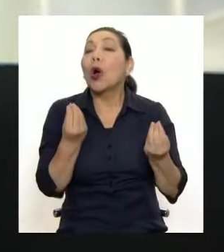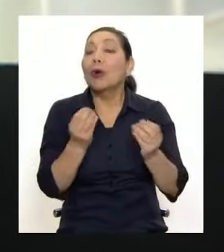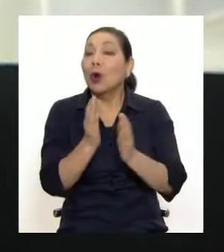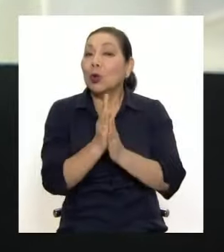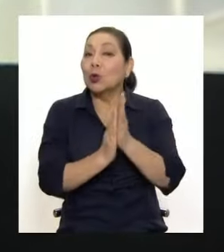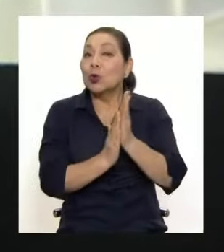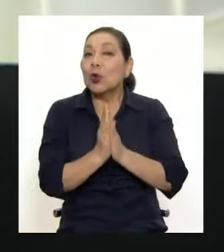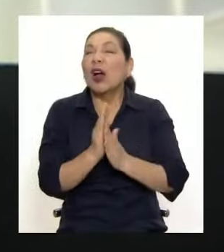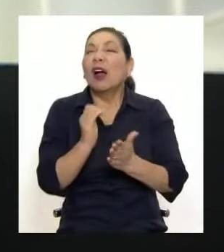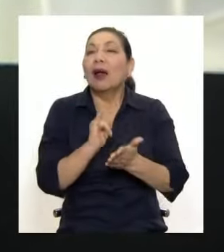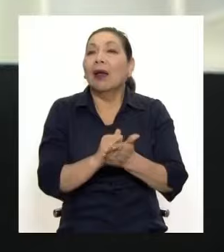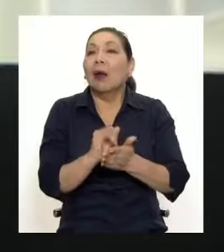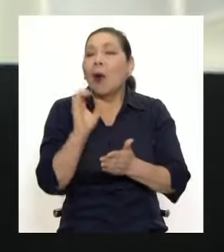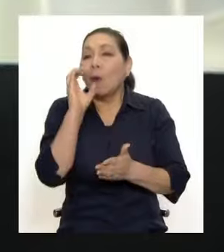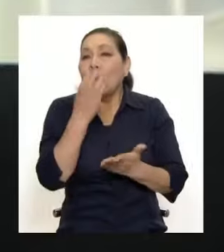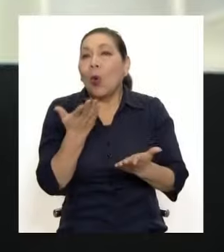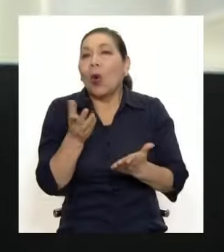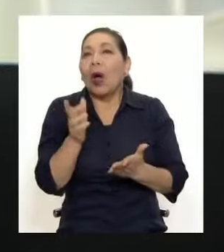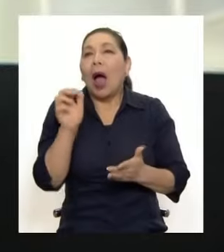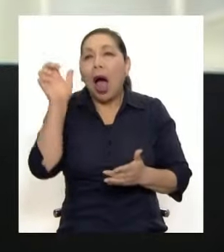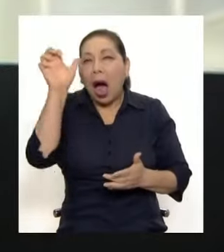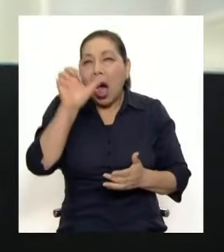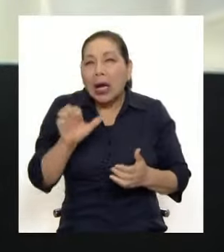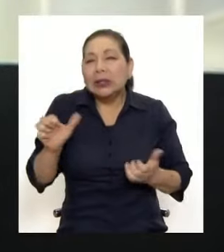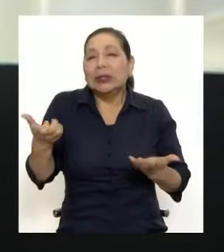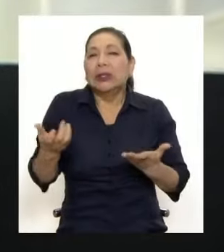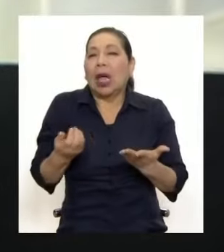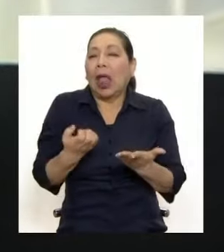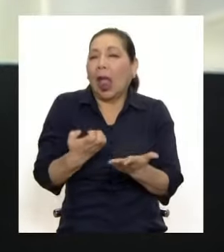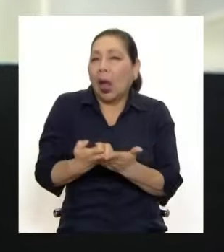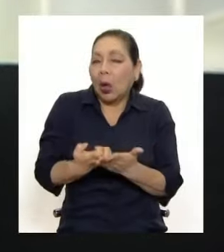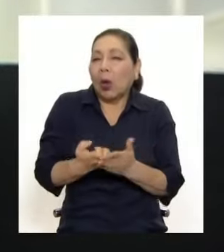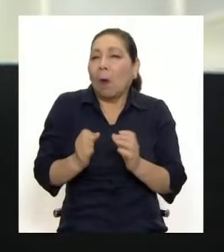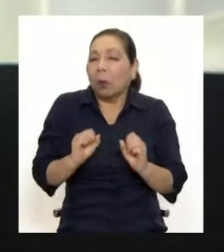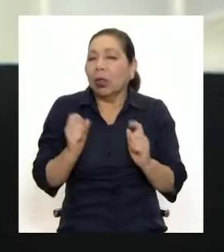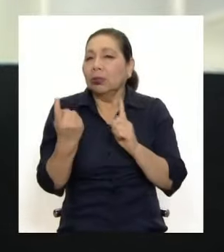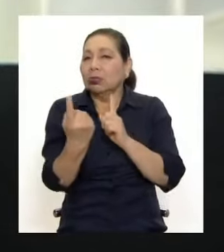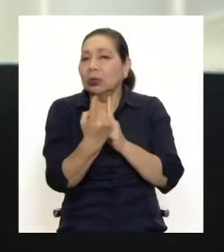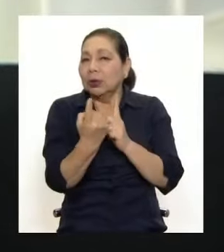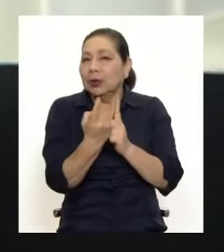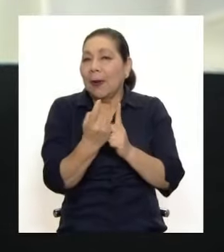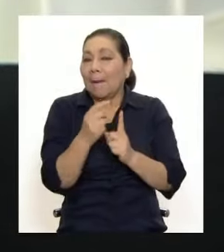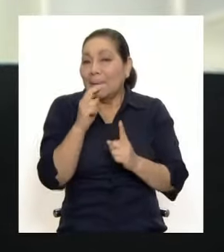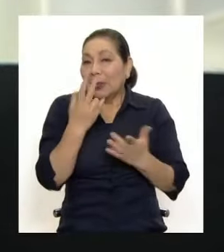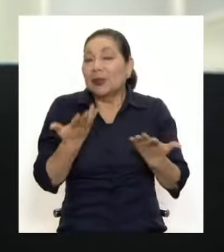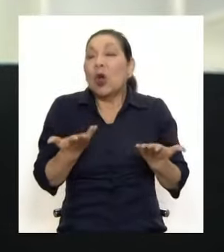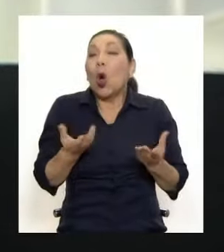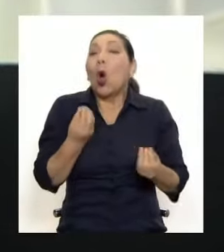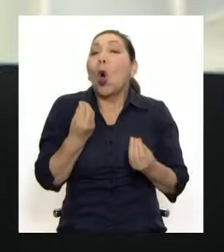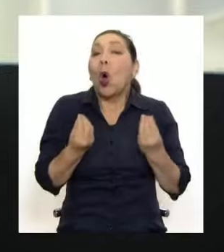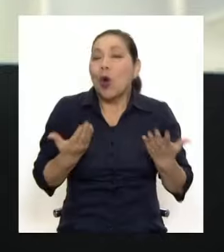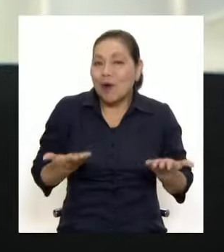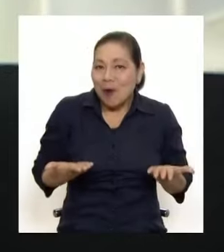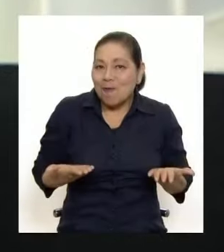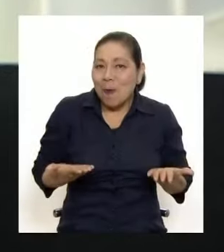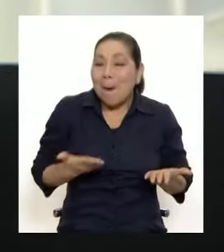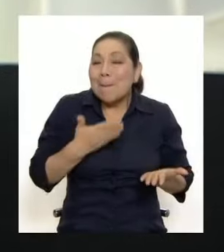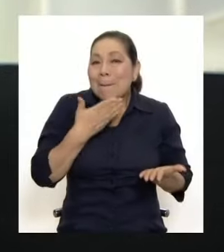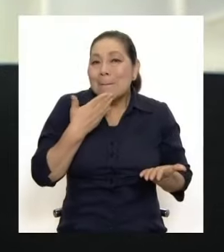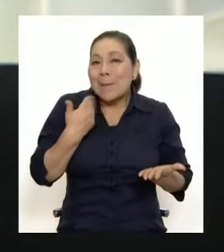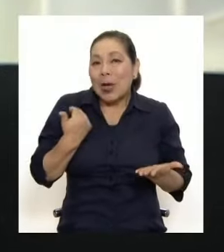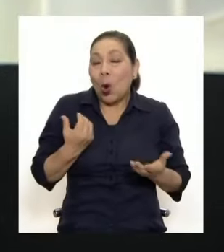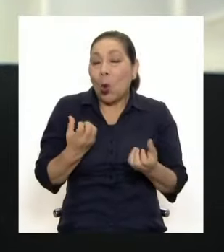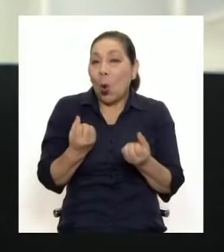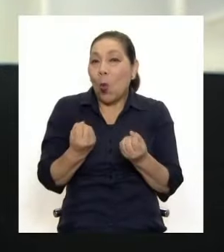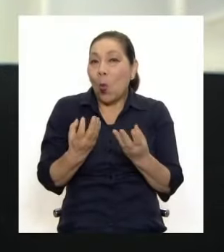beneficiar qué buscan los asiáticos o estas economías que pueden encontrar en nuestro país y esto Cómo puede también mejorar las